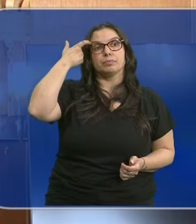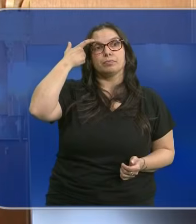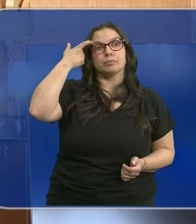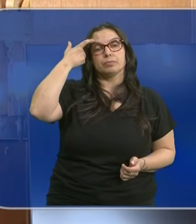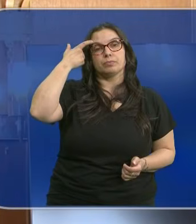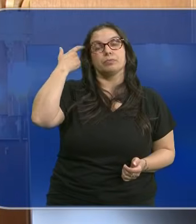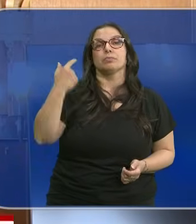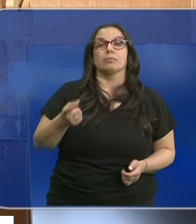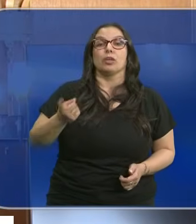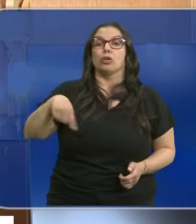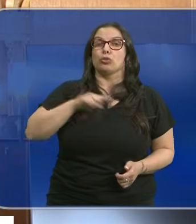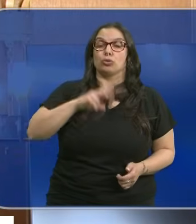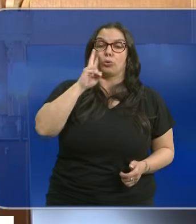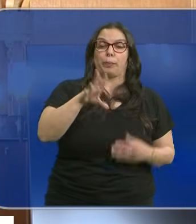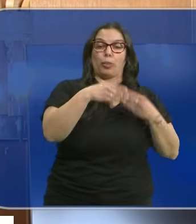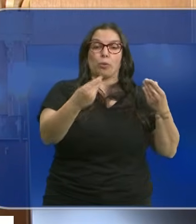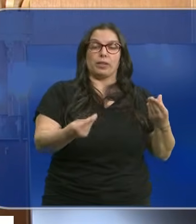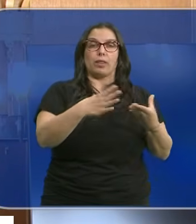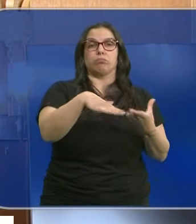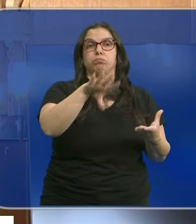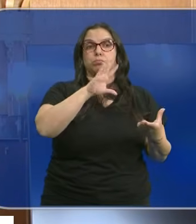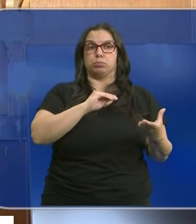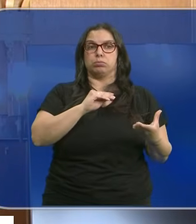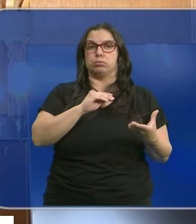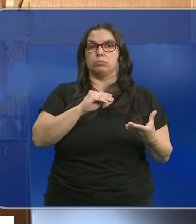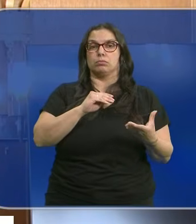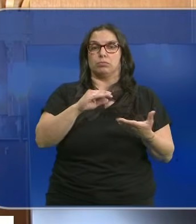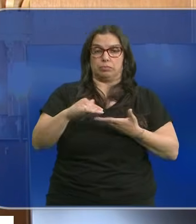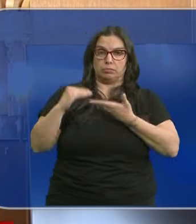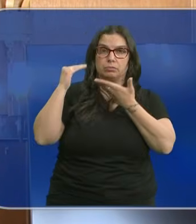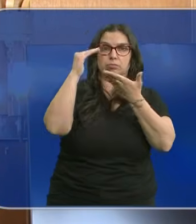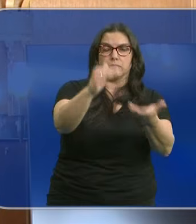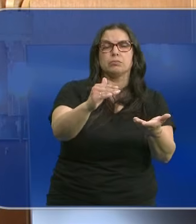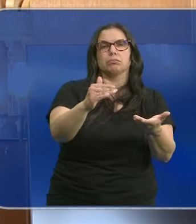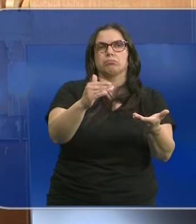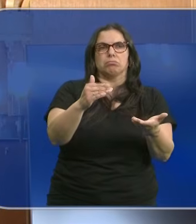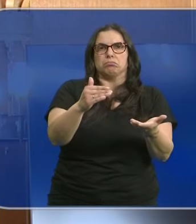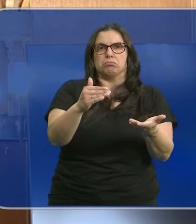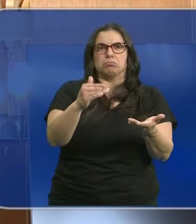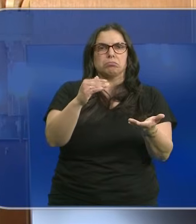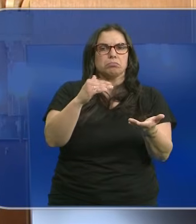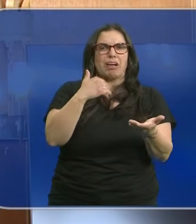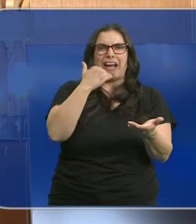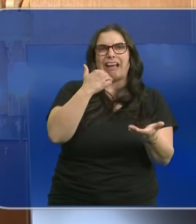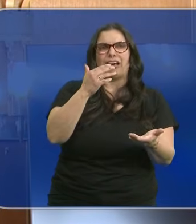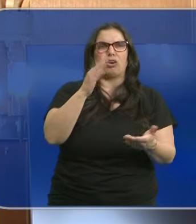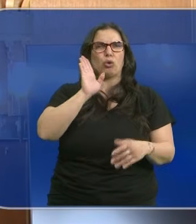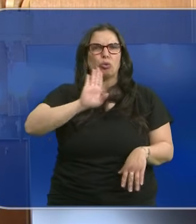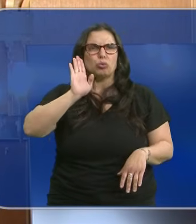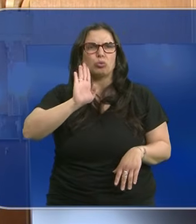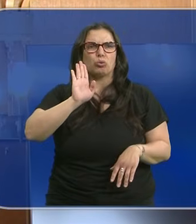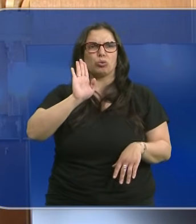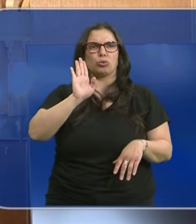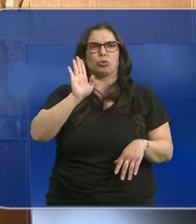Entendemos, por toda la documentación que vamos a aportar, que no existe el mínimo indicio de